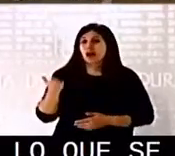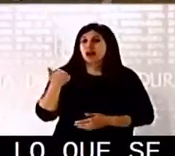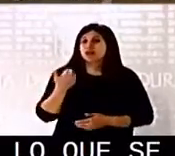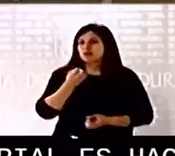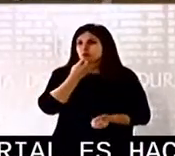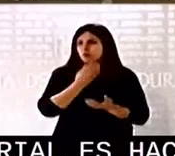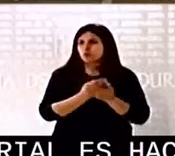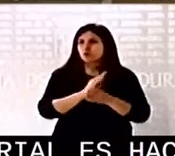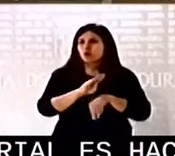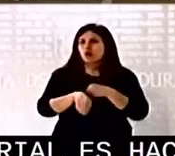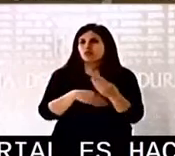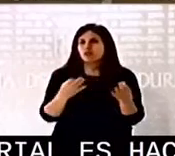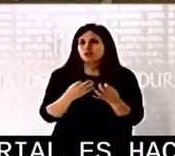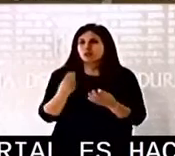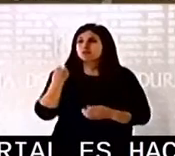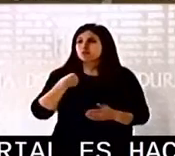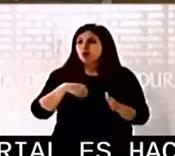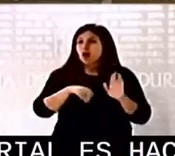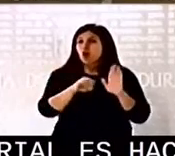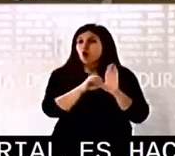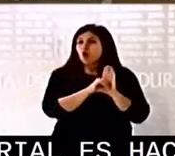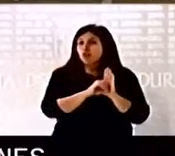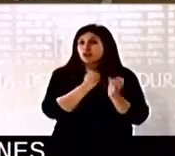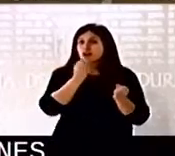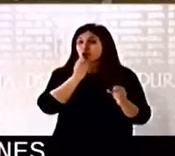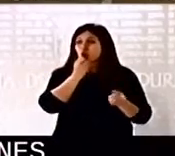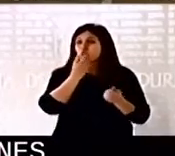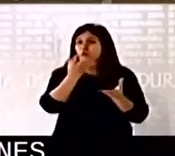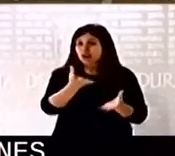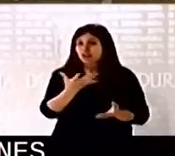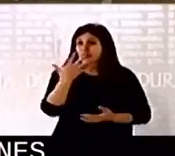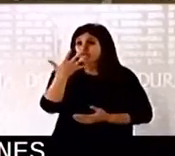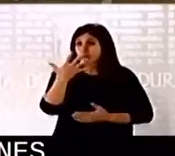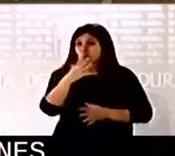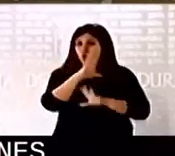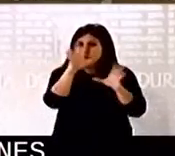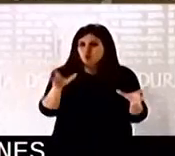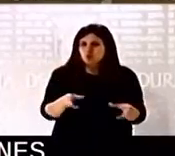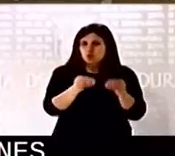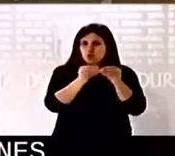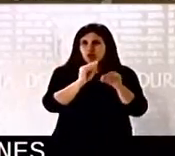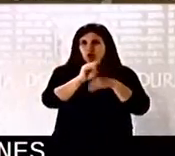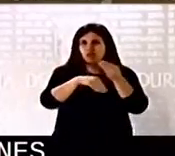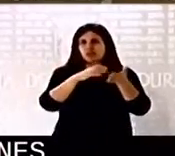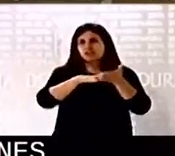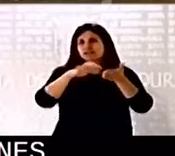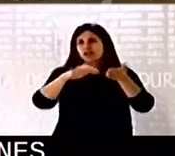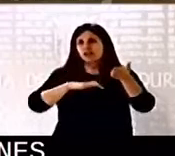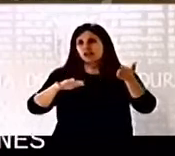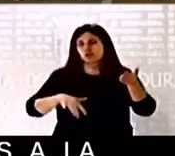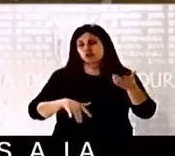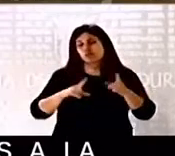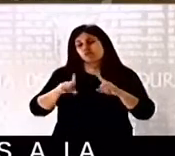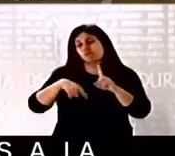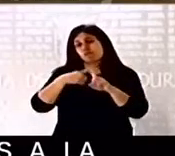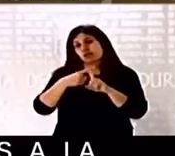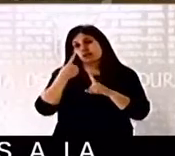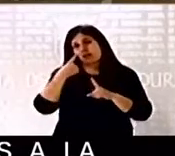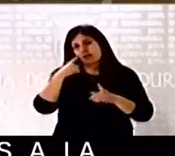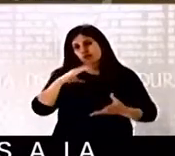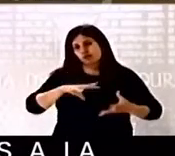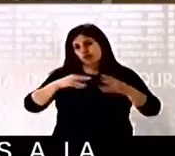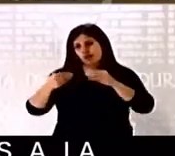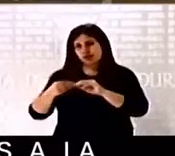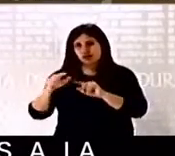texto refundido con todas estas órdenes comunicadas y algunas de ellas adaptarlas a la situación actual. Yo